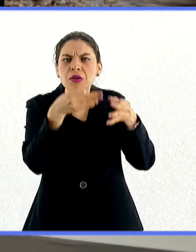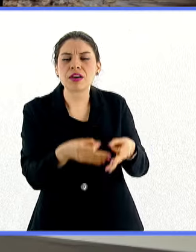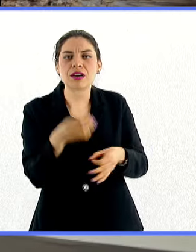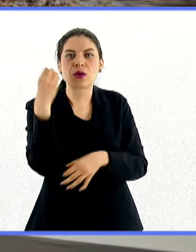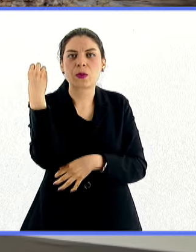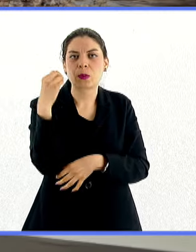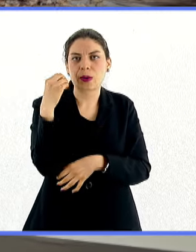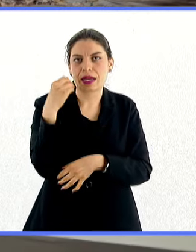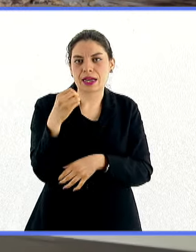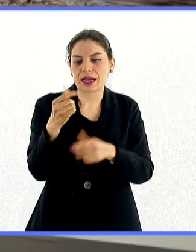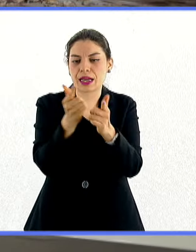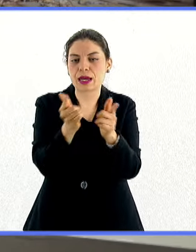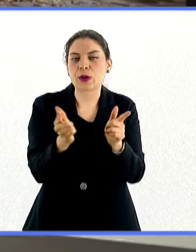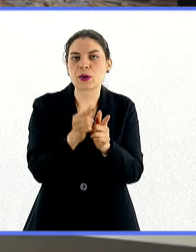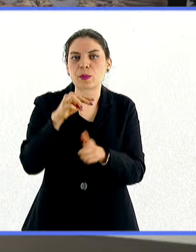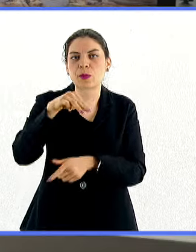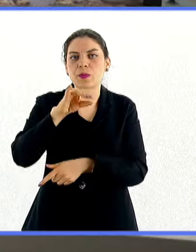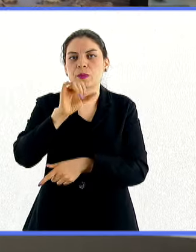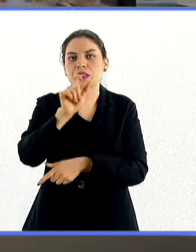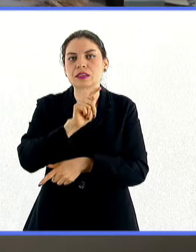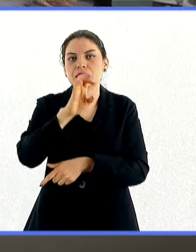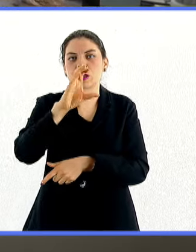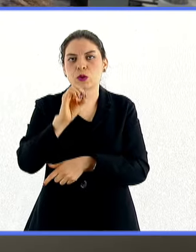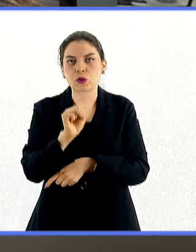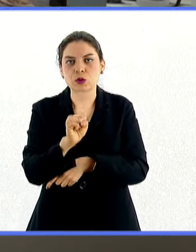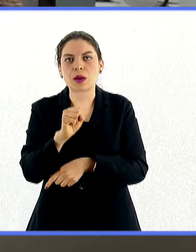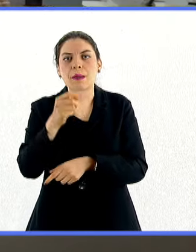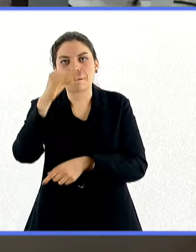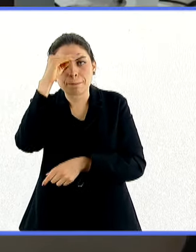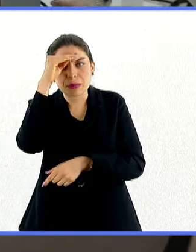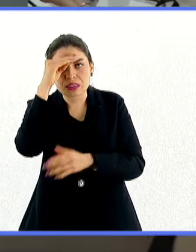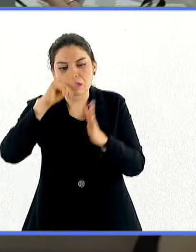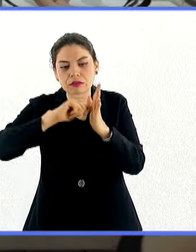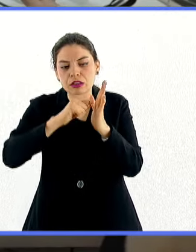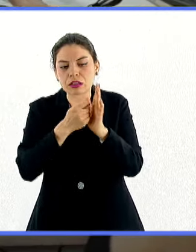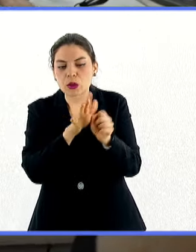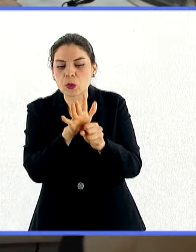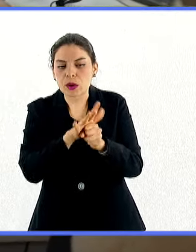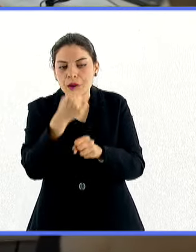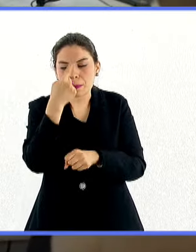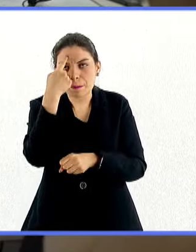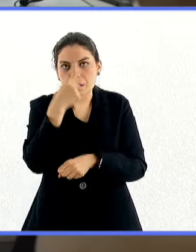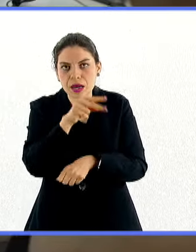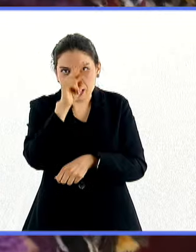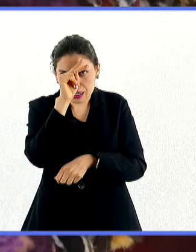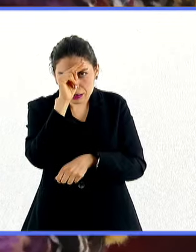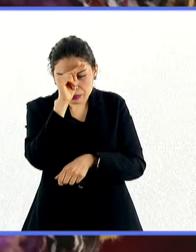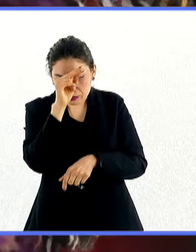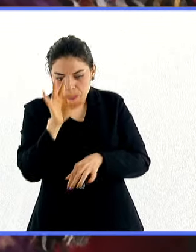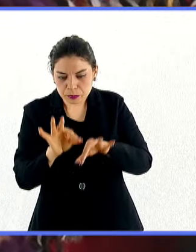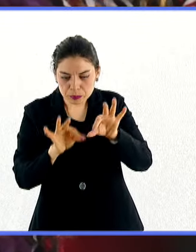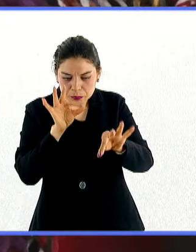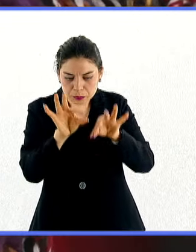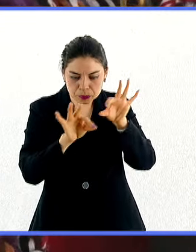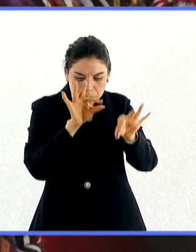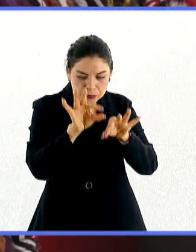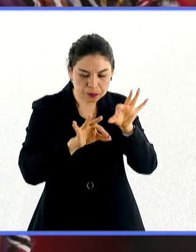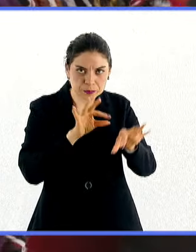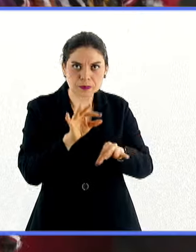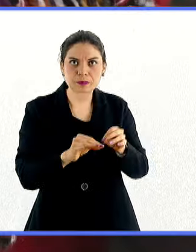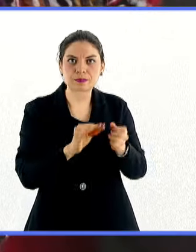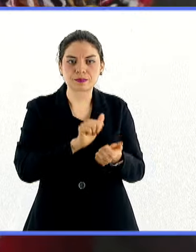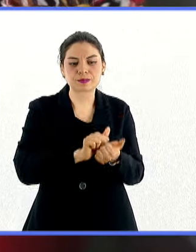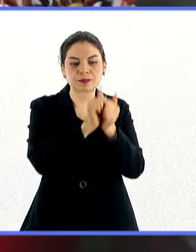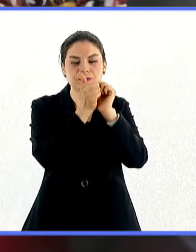los mixtecos desarrollaron técnicas para criar a este insecto, en nopales y obtener el preciado colorante rojo.